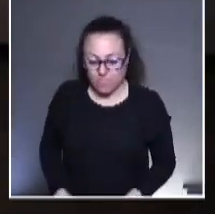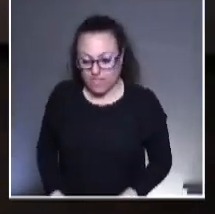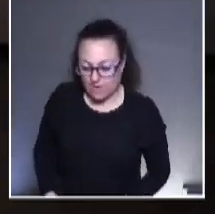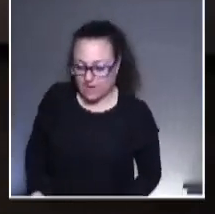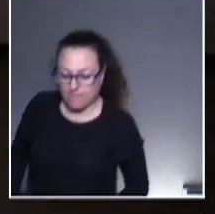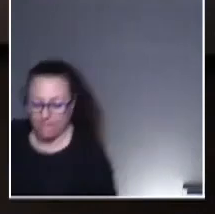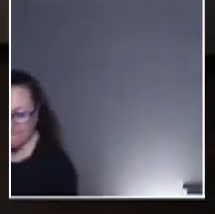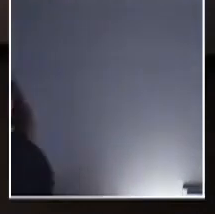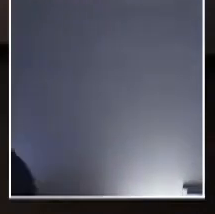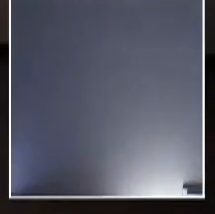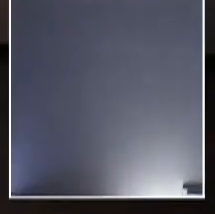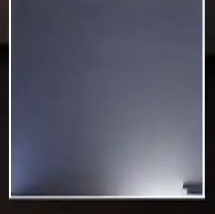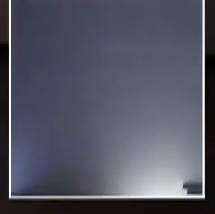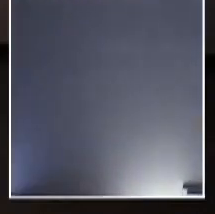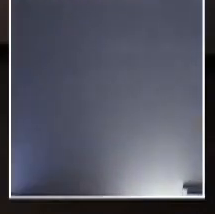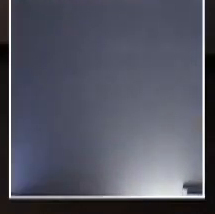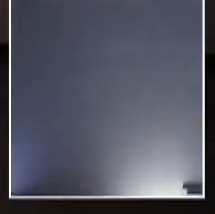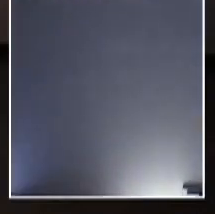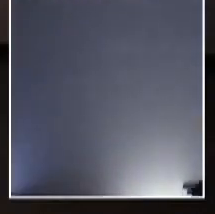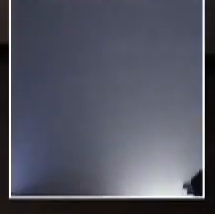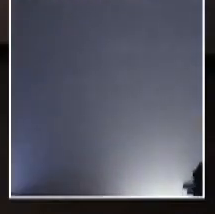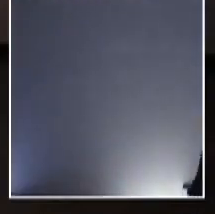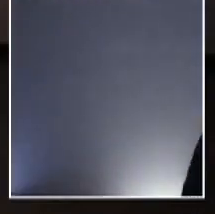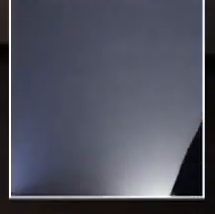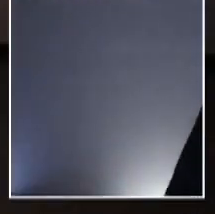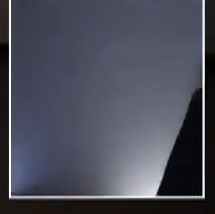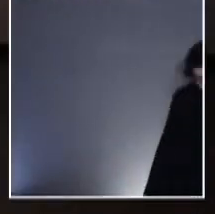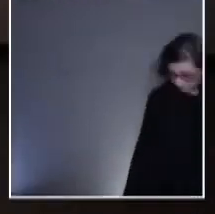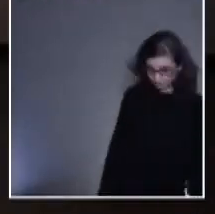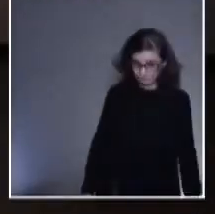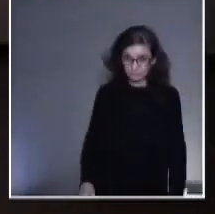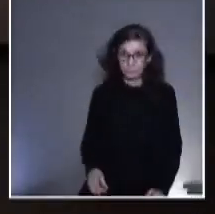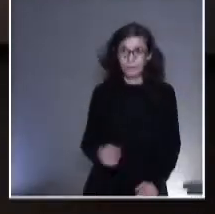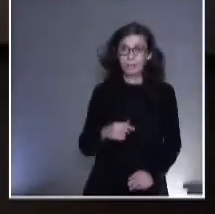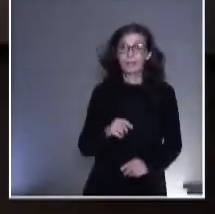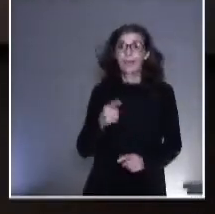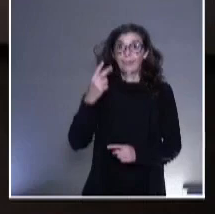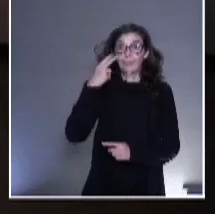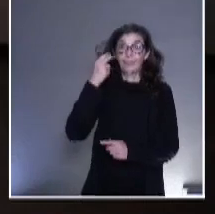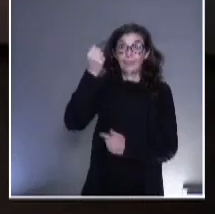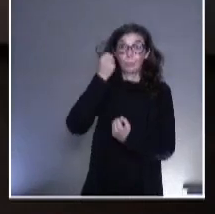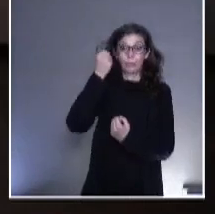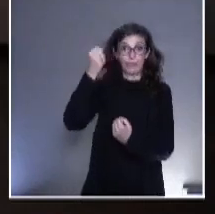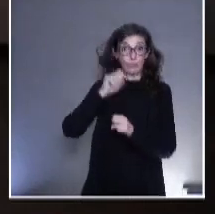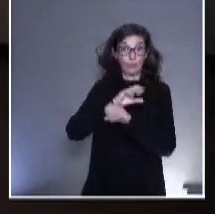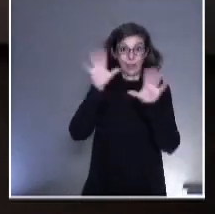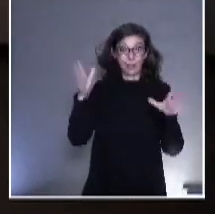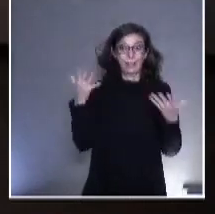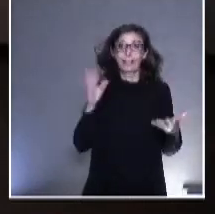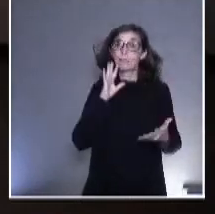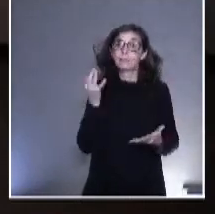sabe que vamos juntos a descubrir algo nuevo como comunicación tributaria clara. ¿Y qué ocurre? Que la